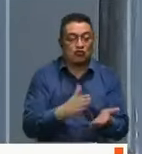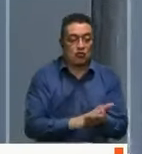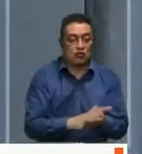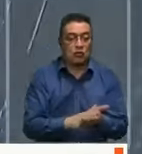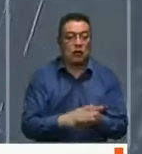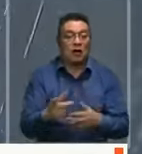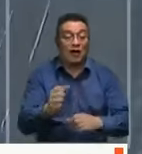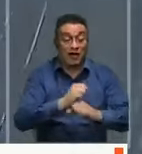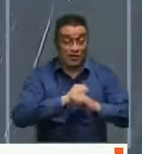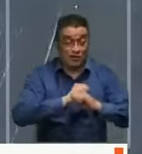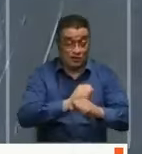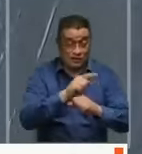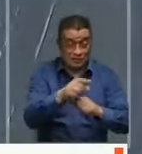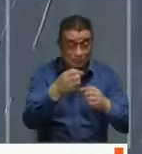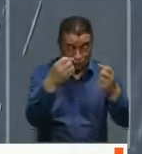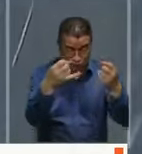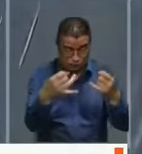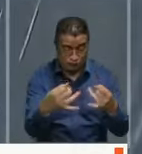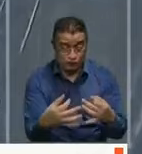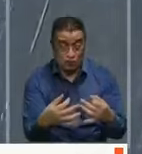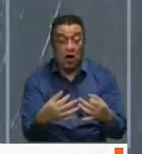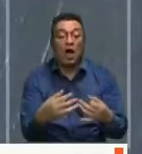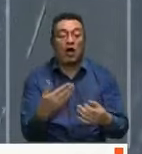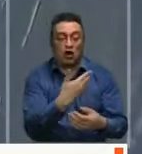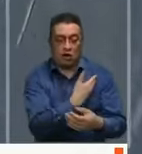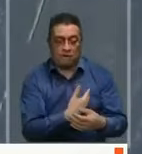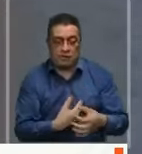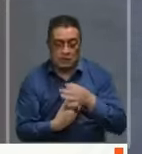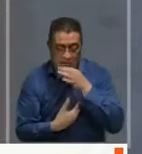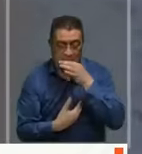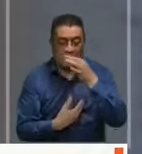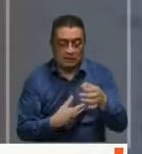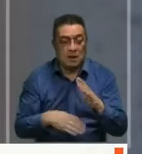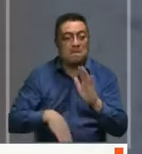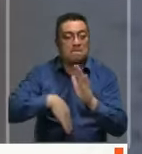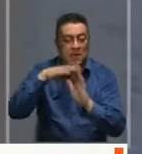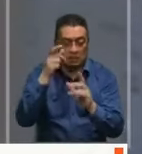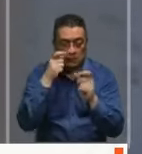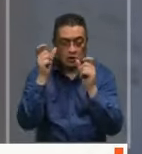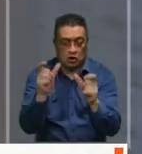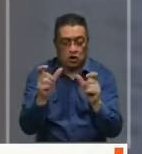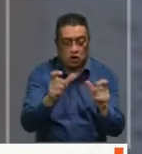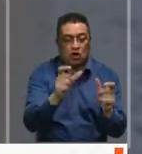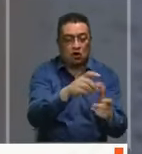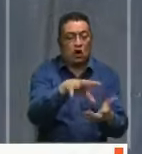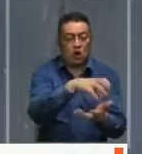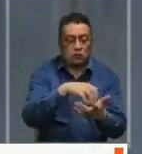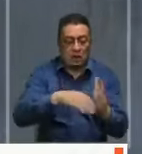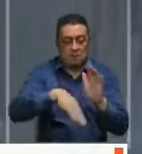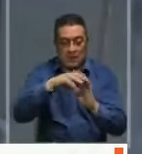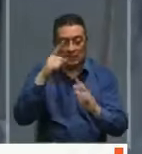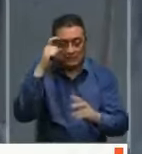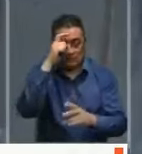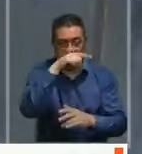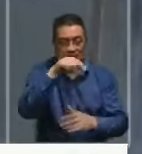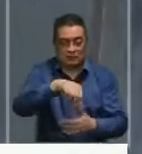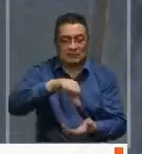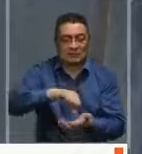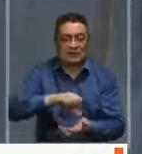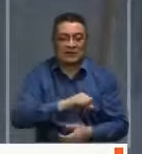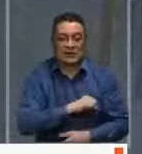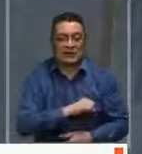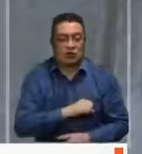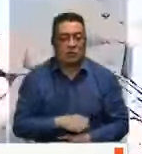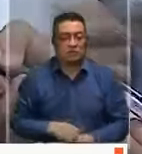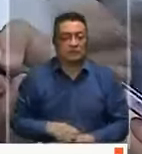combatir estas alarmantes cifras, el gobierno anunció mayores puntos de control en las comunas más complicadas de la capital. Le hemos pedido